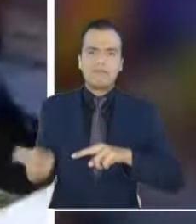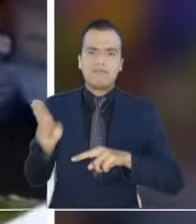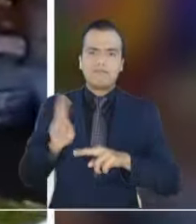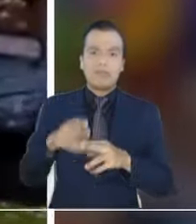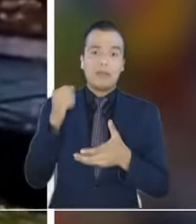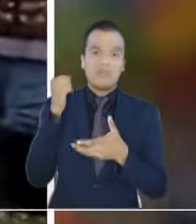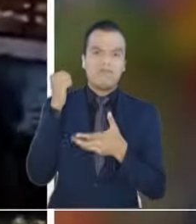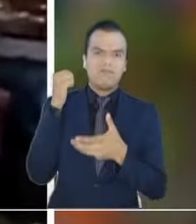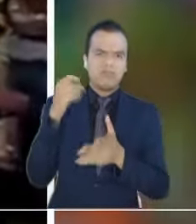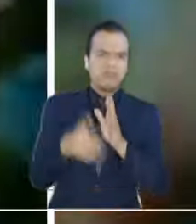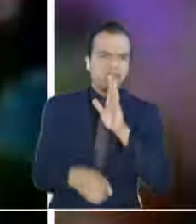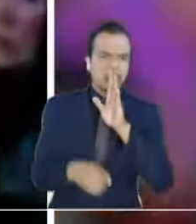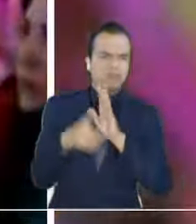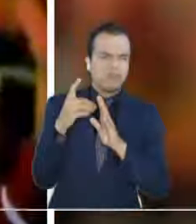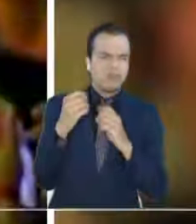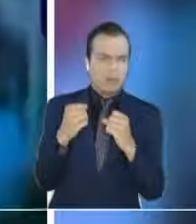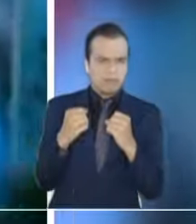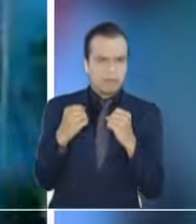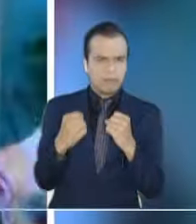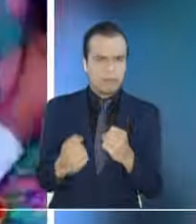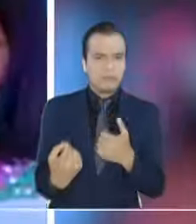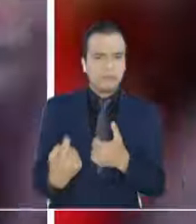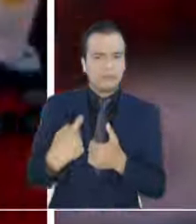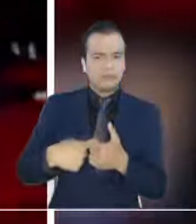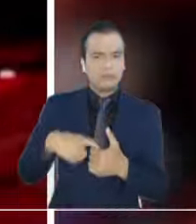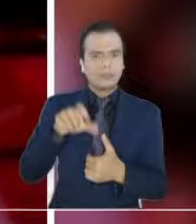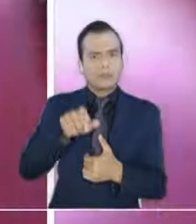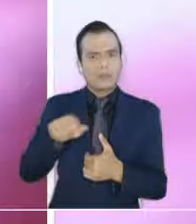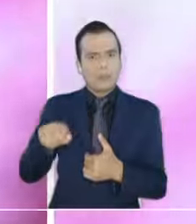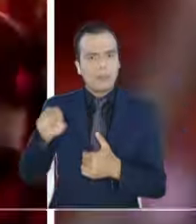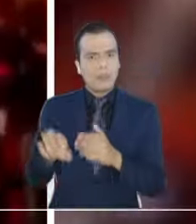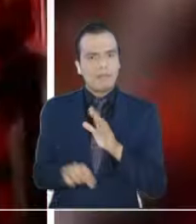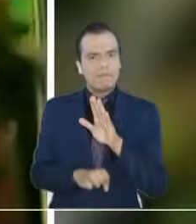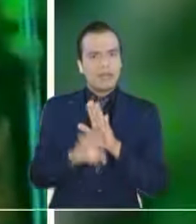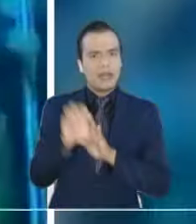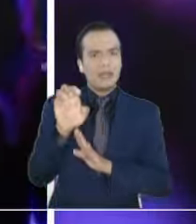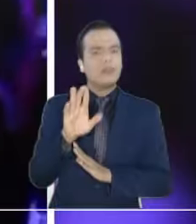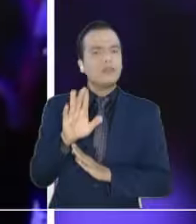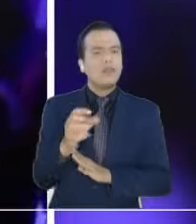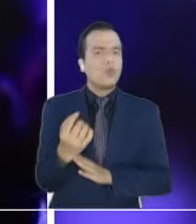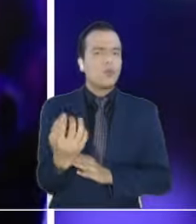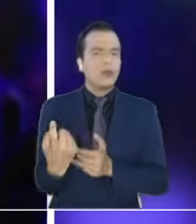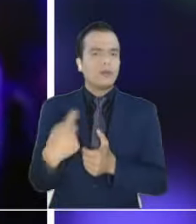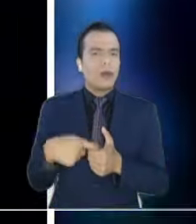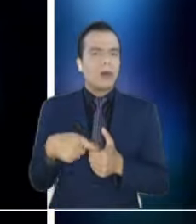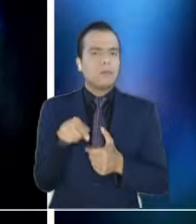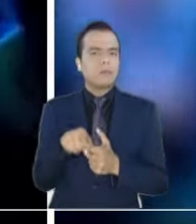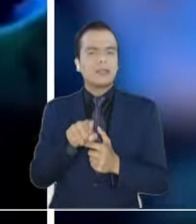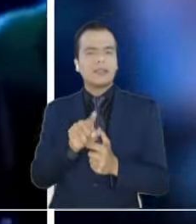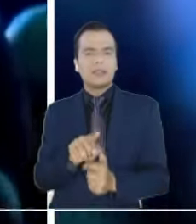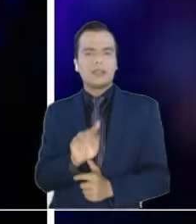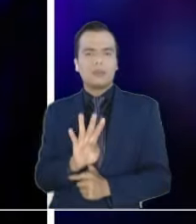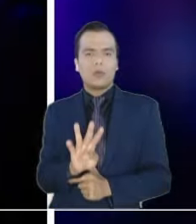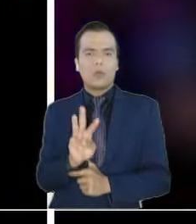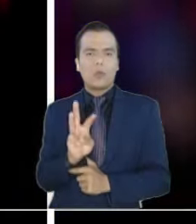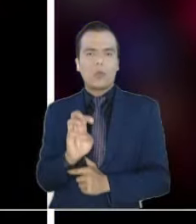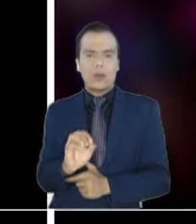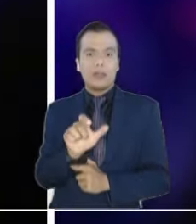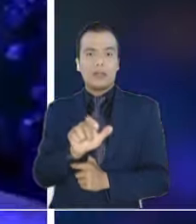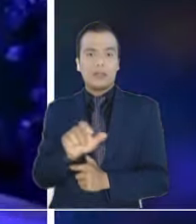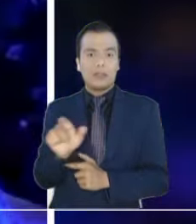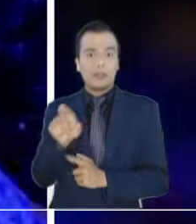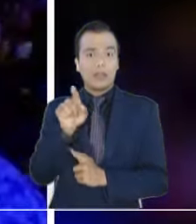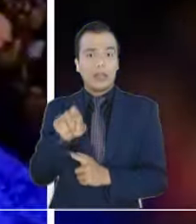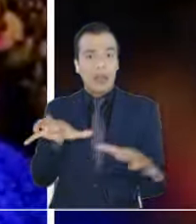de 140 emprendedores tendrán un espacio en la edición 48 de esta feria de manera gratuita. Pero también